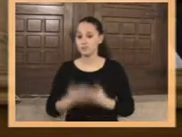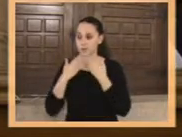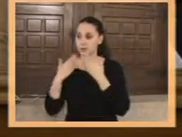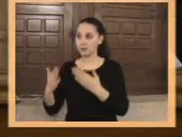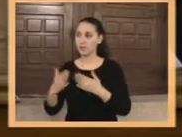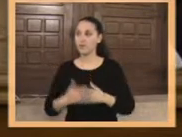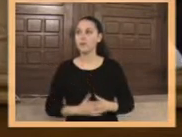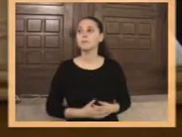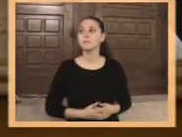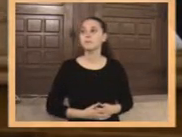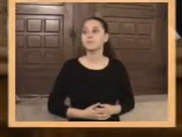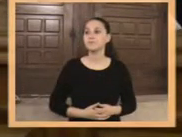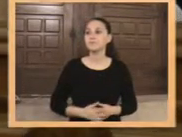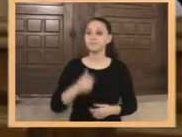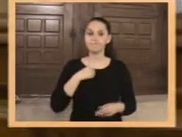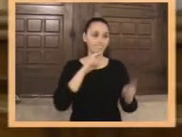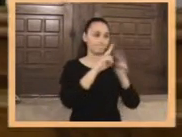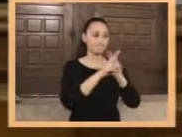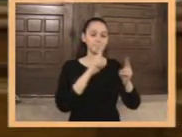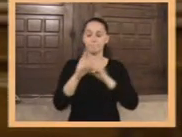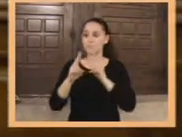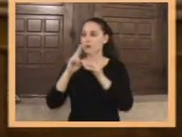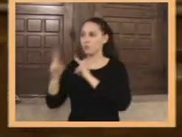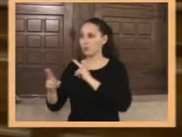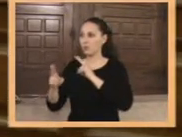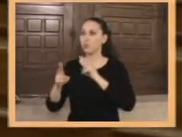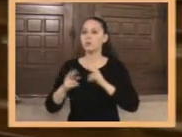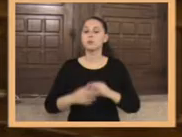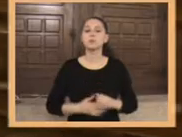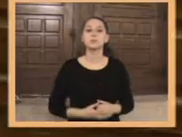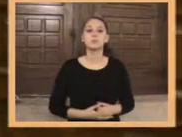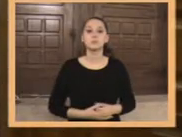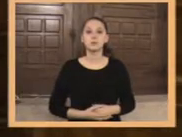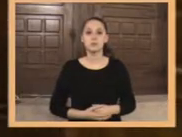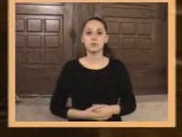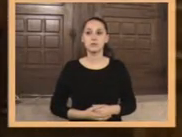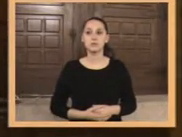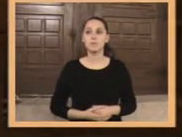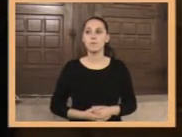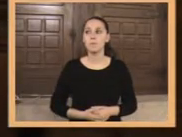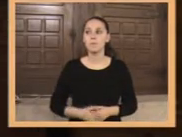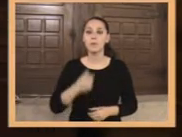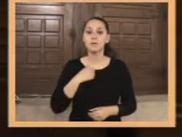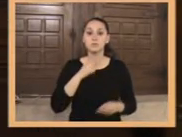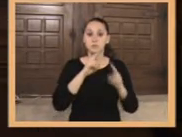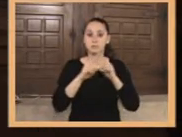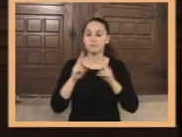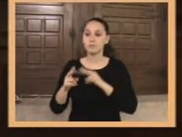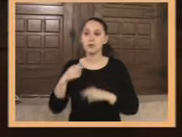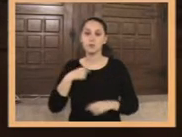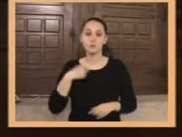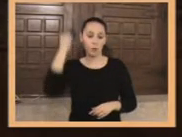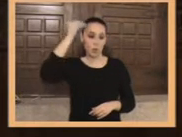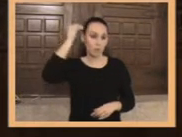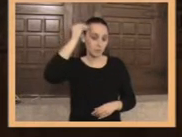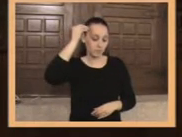usted, señor Izquierdo, si me lo permiten, les contesto yo, después de las aclaraciones que ha hecho el señor concejal de Hacienda. Yo creo que en el fondo estamos todos de acuerdo.